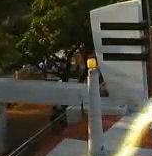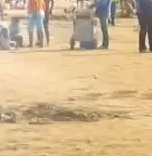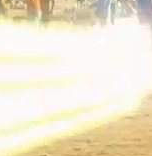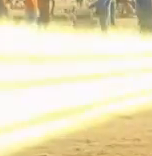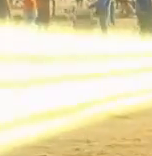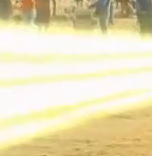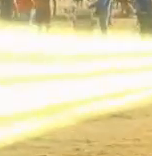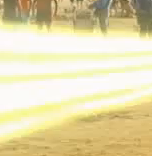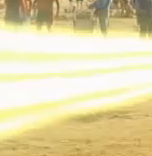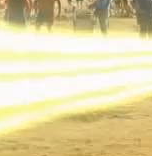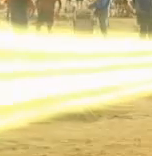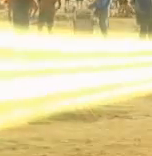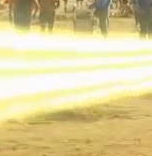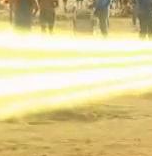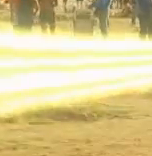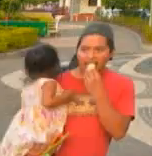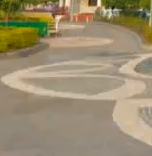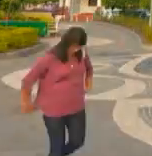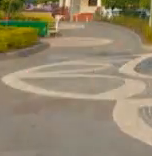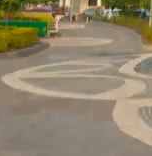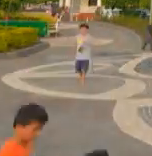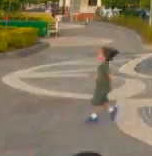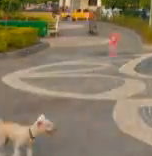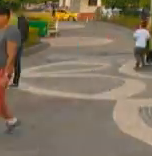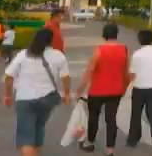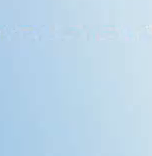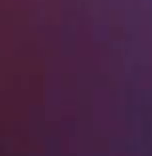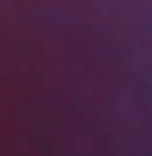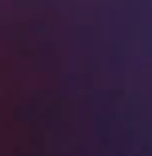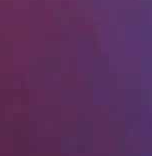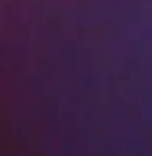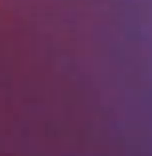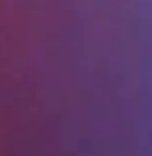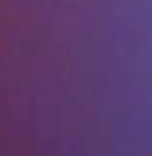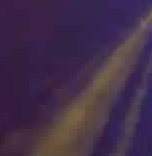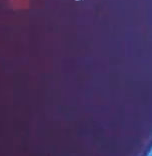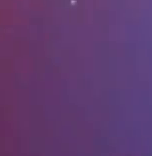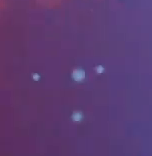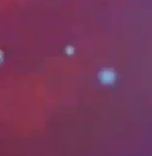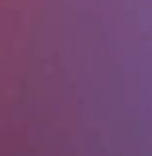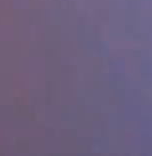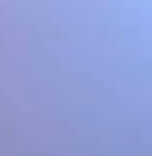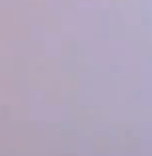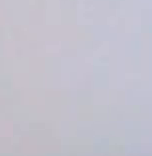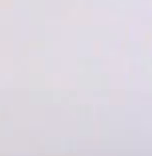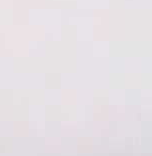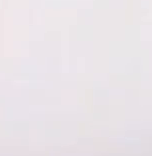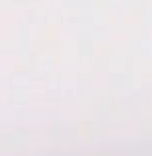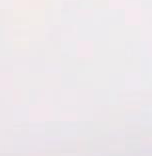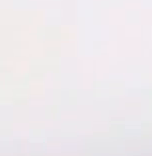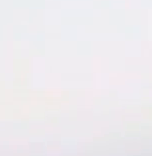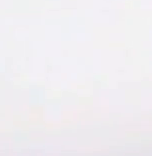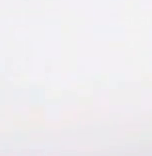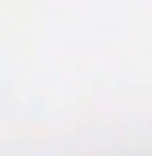viernes 7 de julio de 2017. Bienvenidos a Noticias 7.